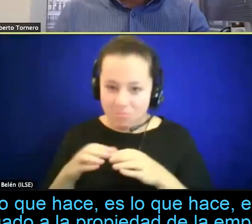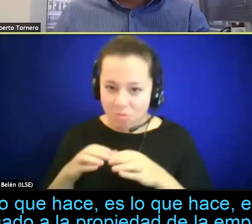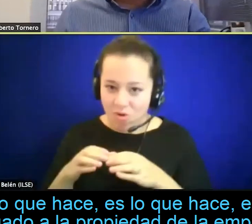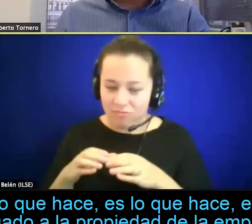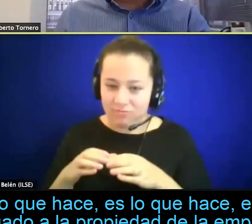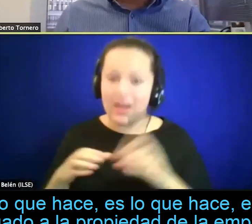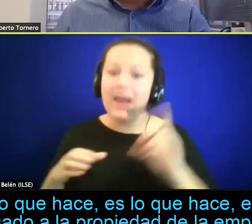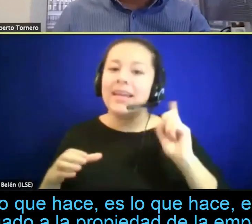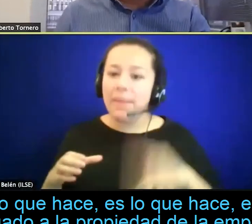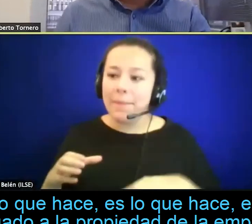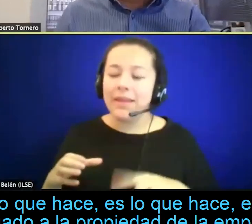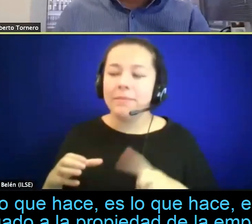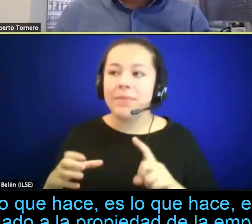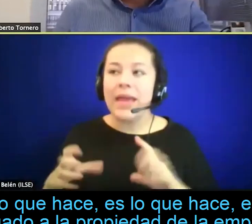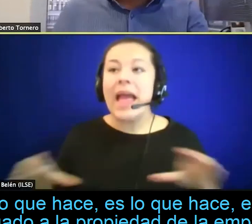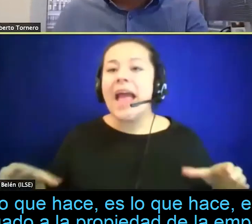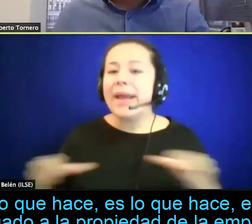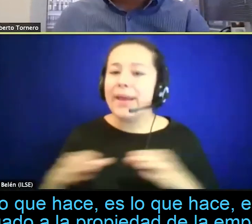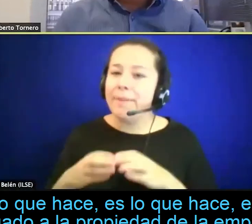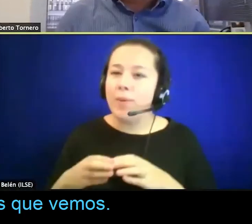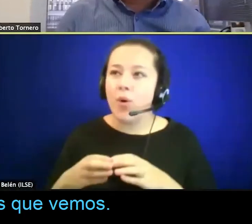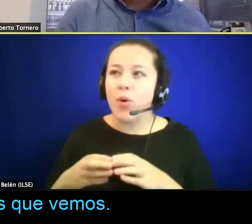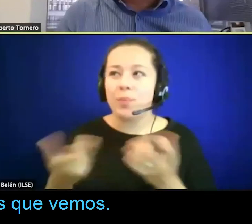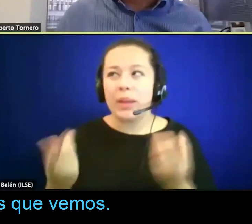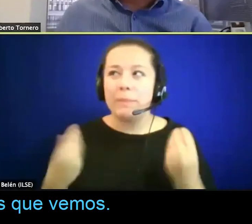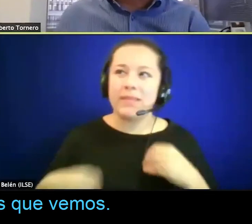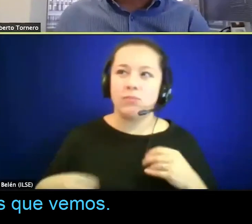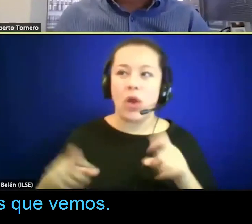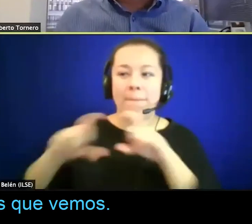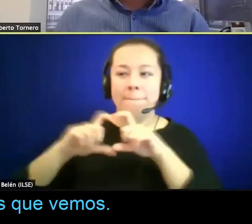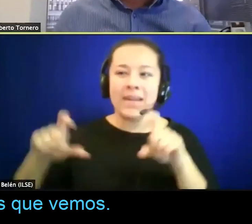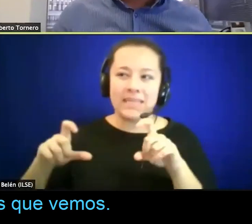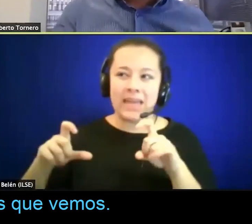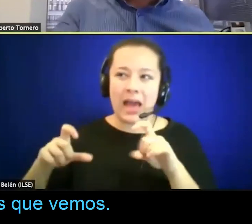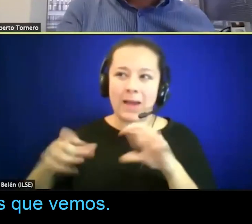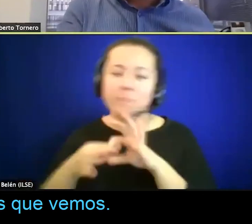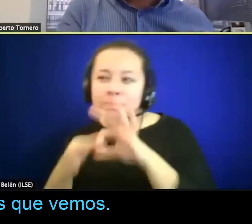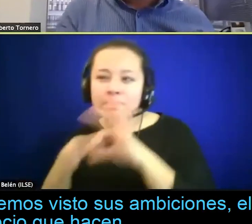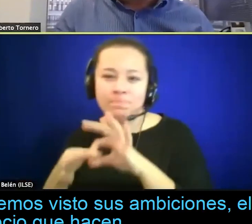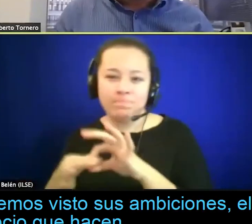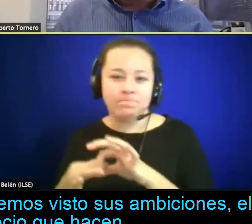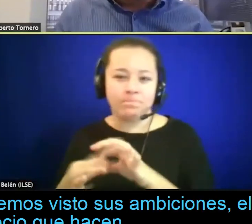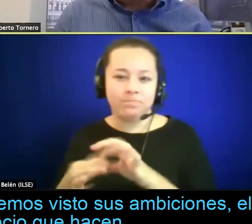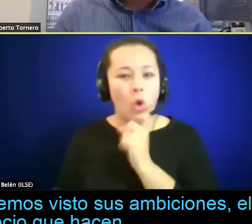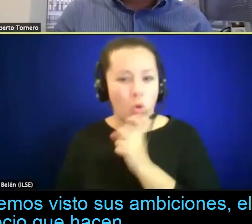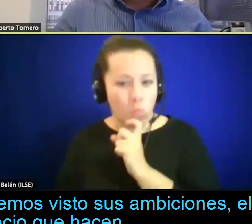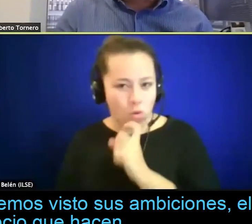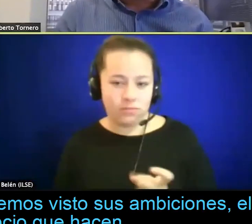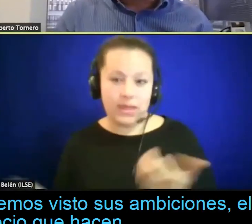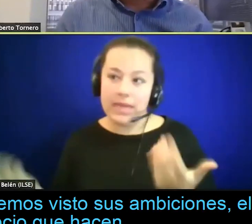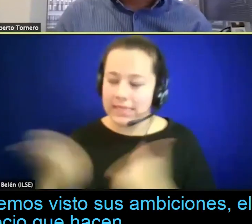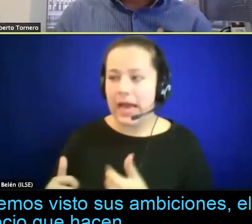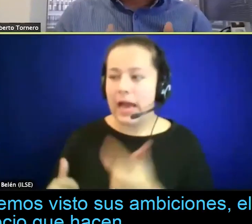ese equipo, digamos, ligado a la propiedad de la empresa, ¿no? Las 3 partes que vemos. Una vez que los hemos conocido bien, hemos visto